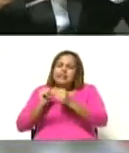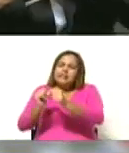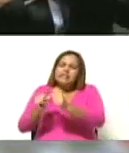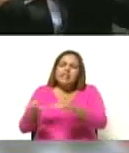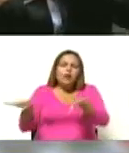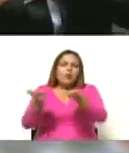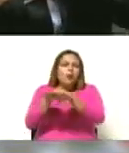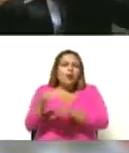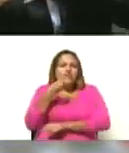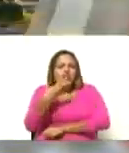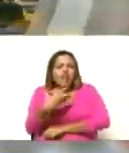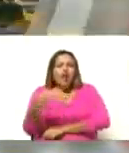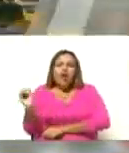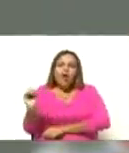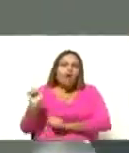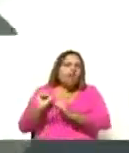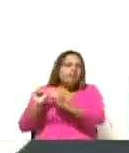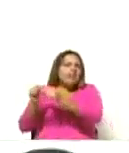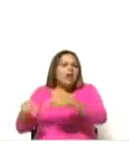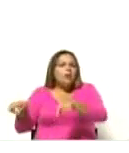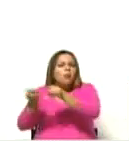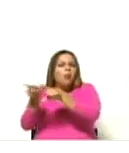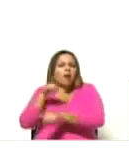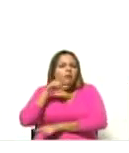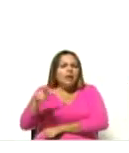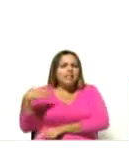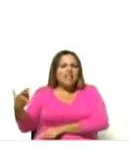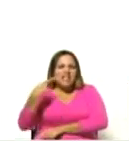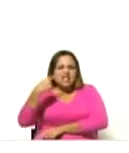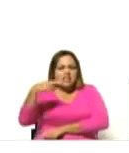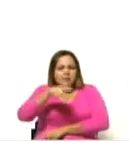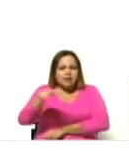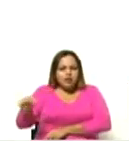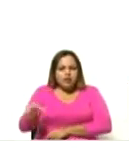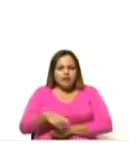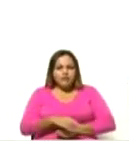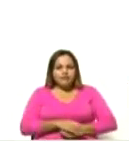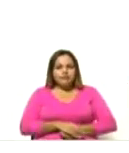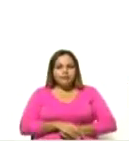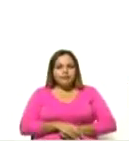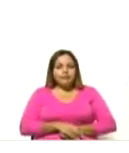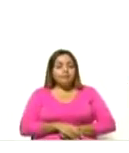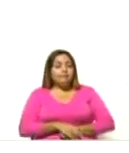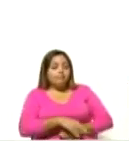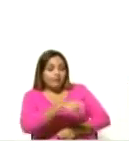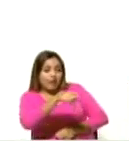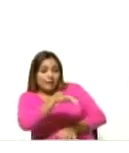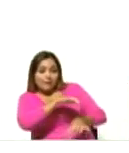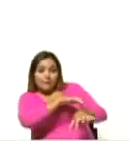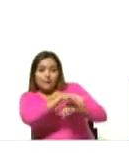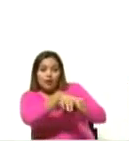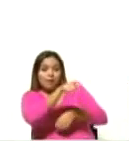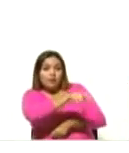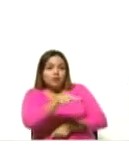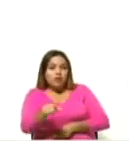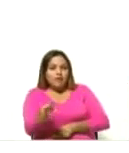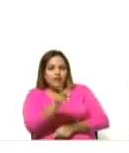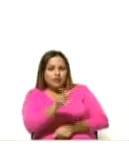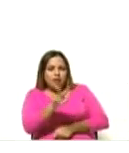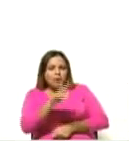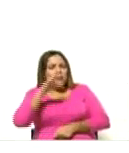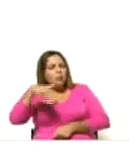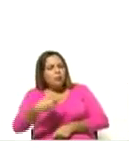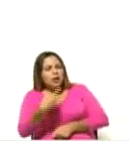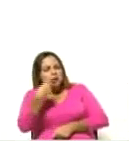bien o diría que sigue igual de mal? ¿Qué dice la gente, profesor Schemmel? La mayoría de los venezolanos, y podemos establecer